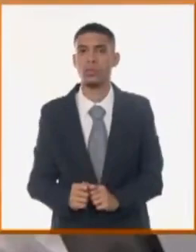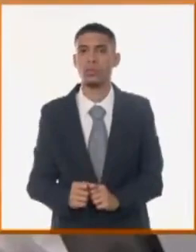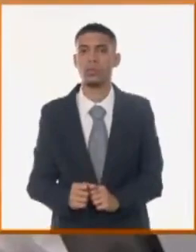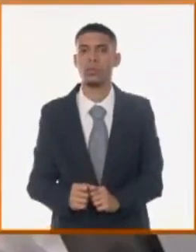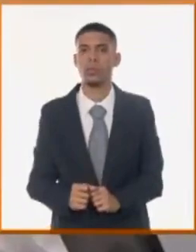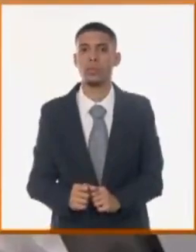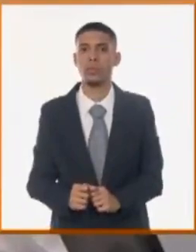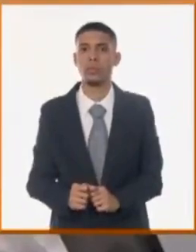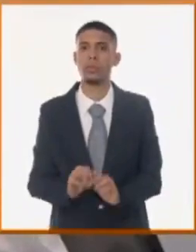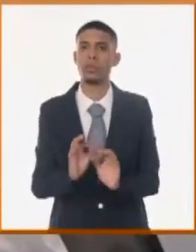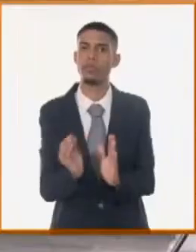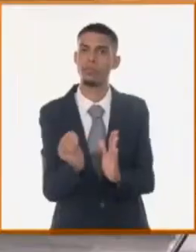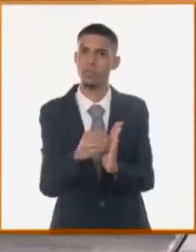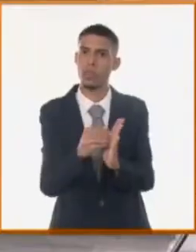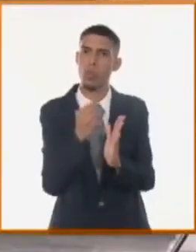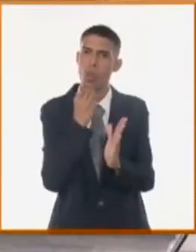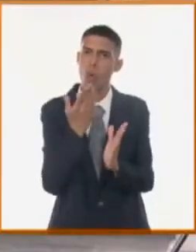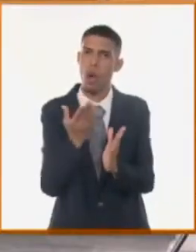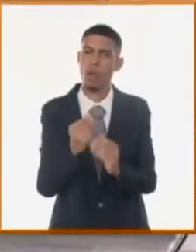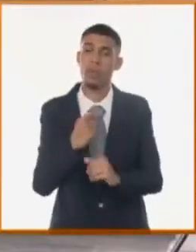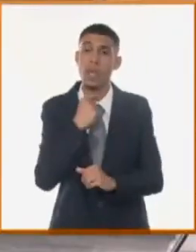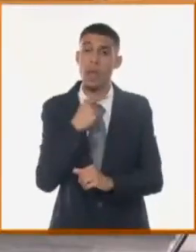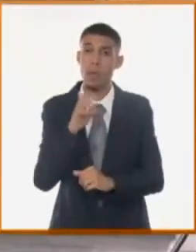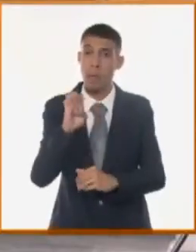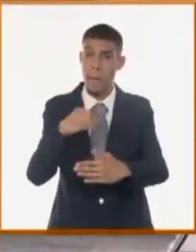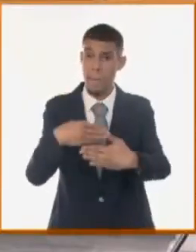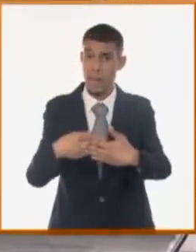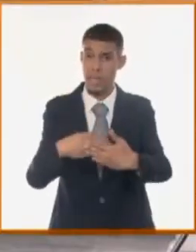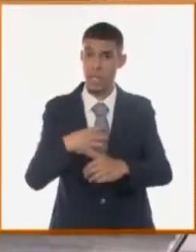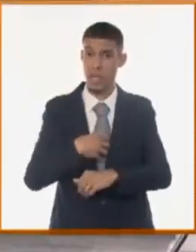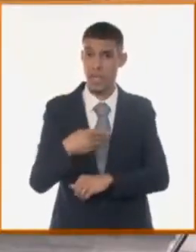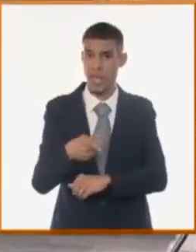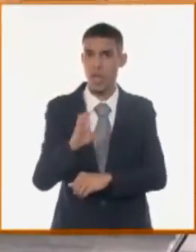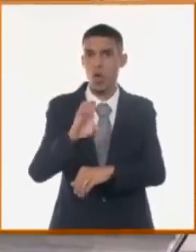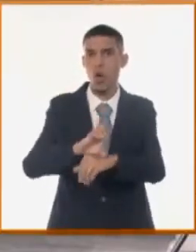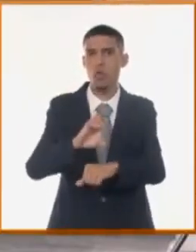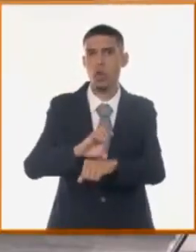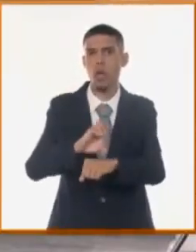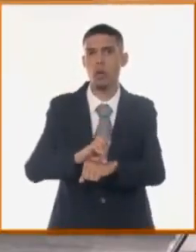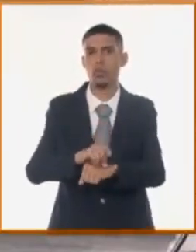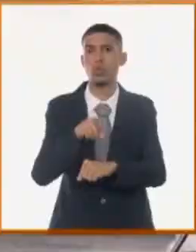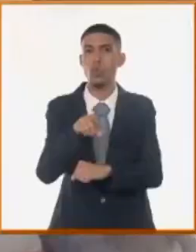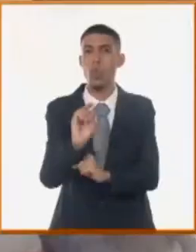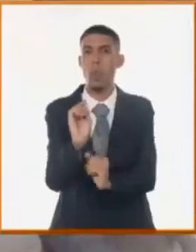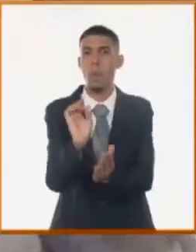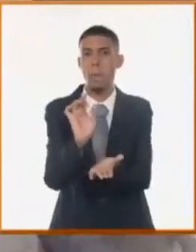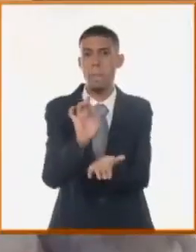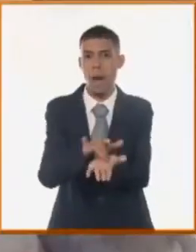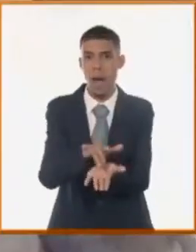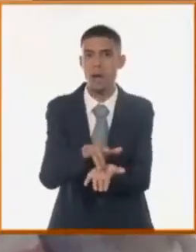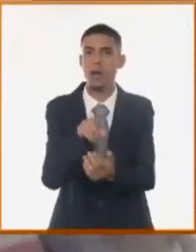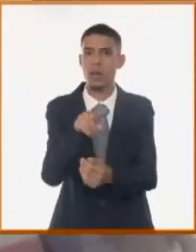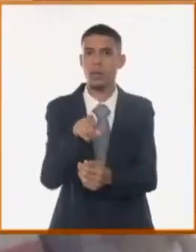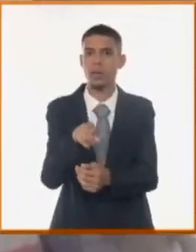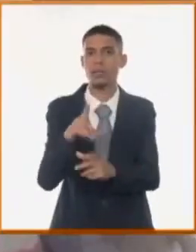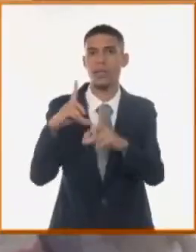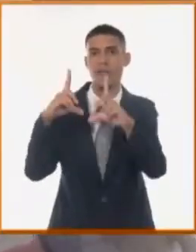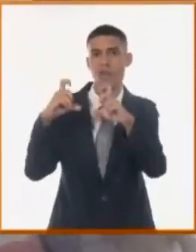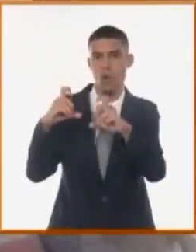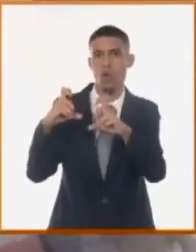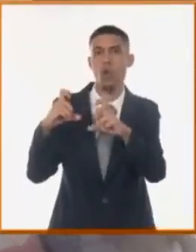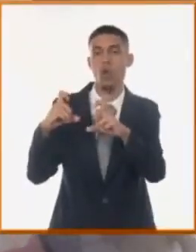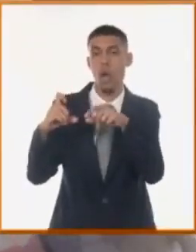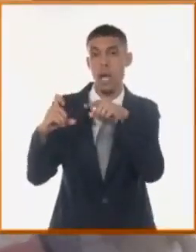plataforma. Es decir, la dirección de una empresa tiene en su computadora, con un clic, una fotografía de lo que es su